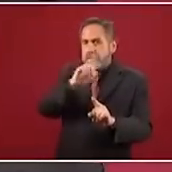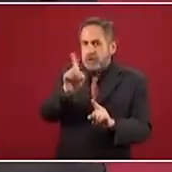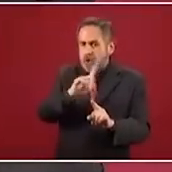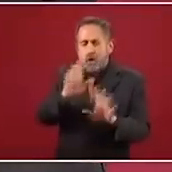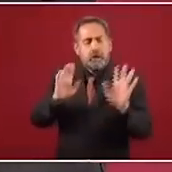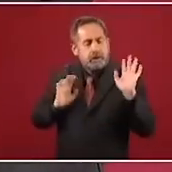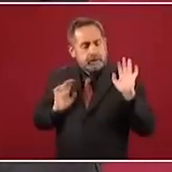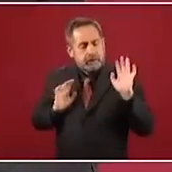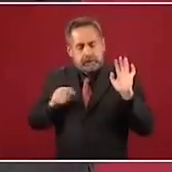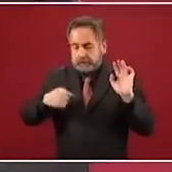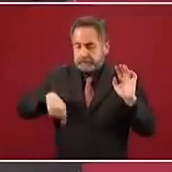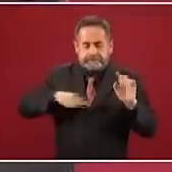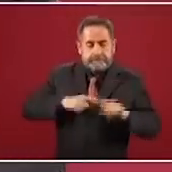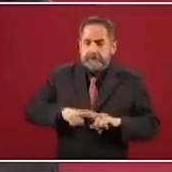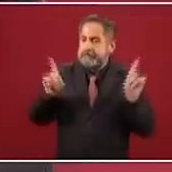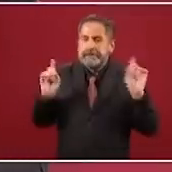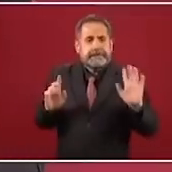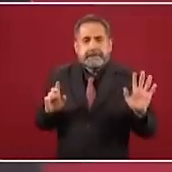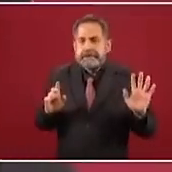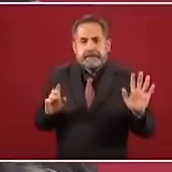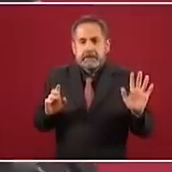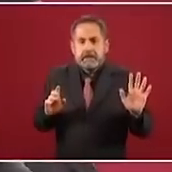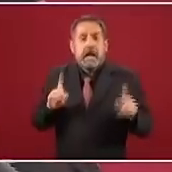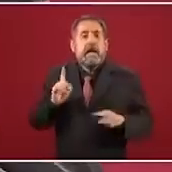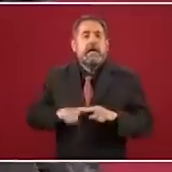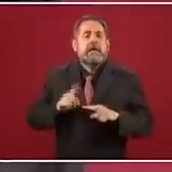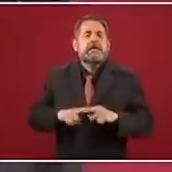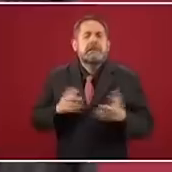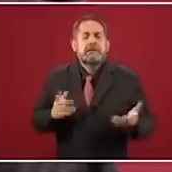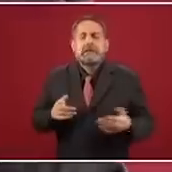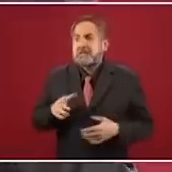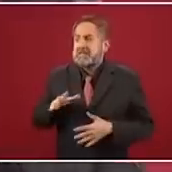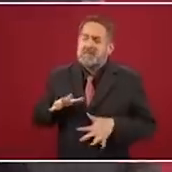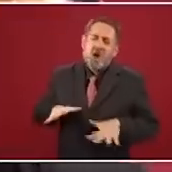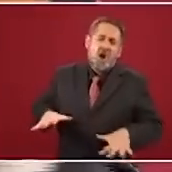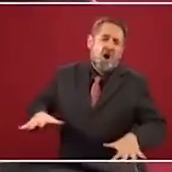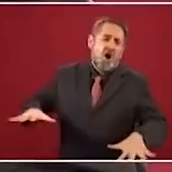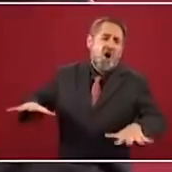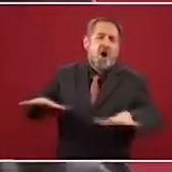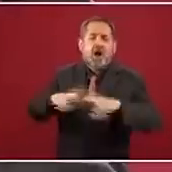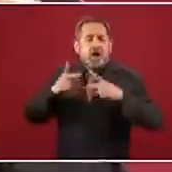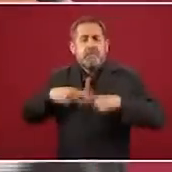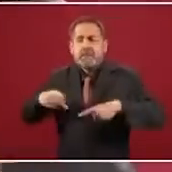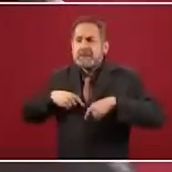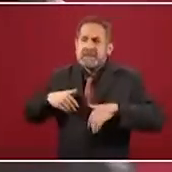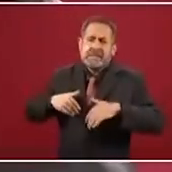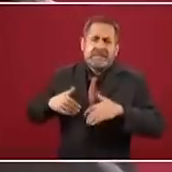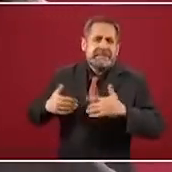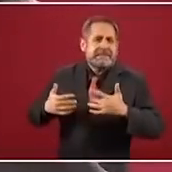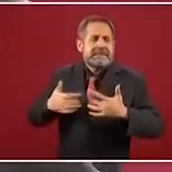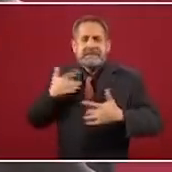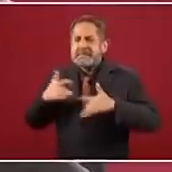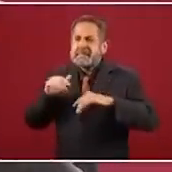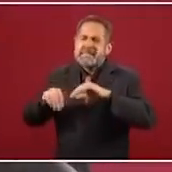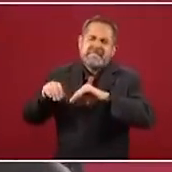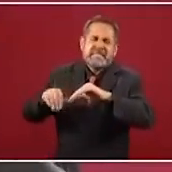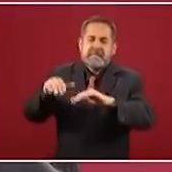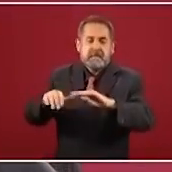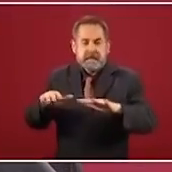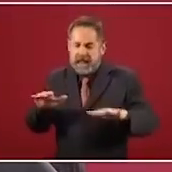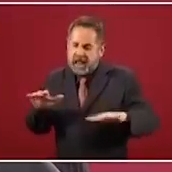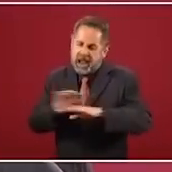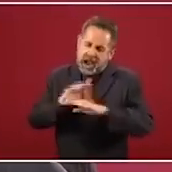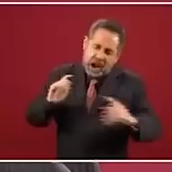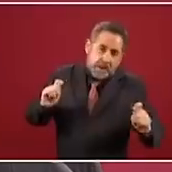llegamos después de un movimiento para la transformación de